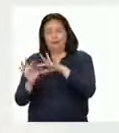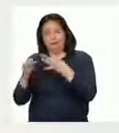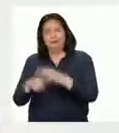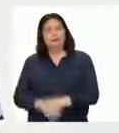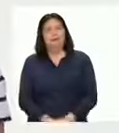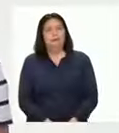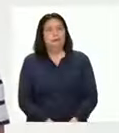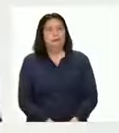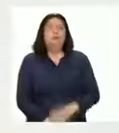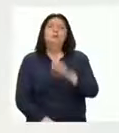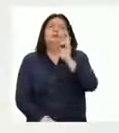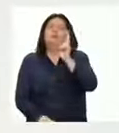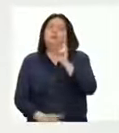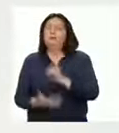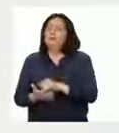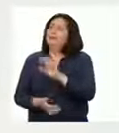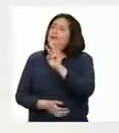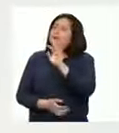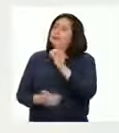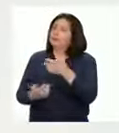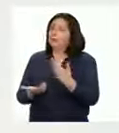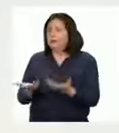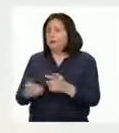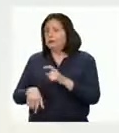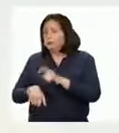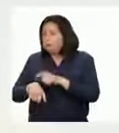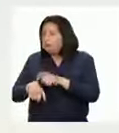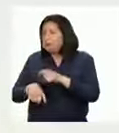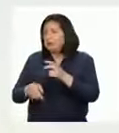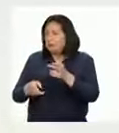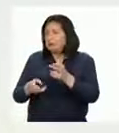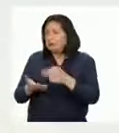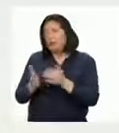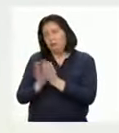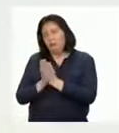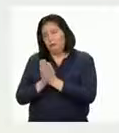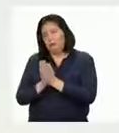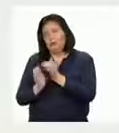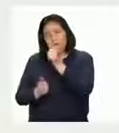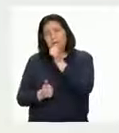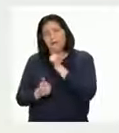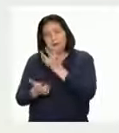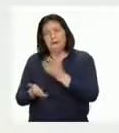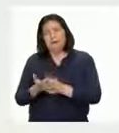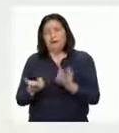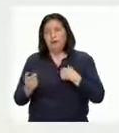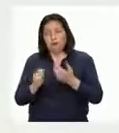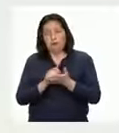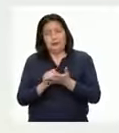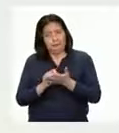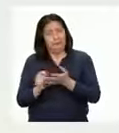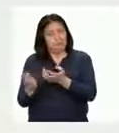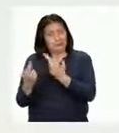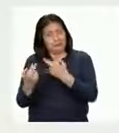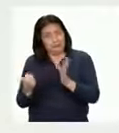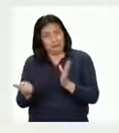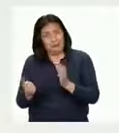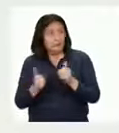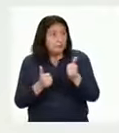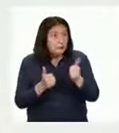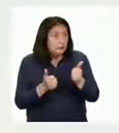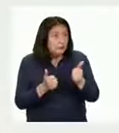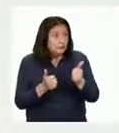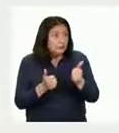familia. Profesora Winnie, esta entrevista tomará unos minutos. Le pido por favor tenga paciencia mientras anoto las respuestas. ¿Está